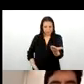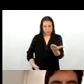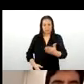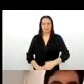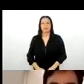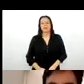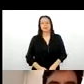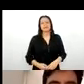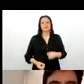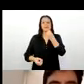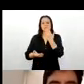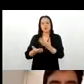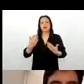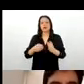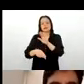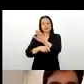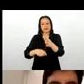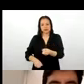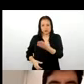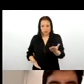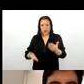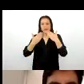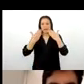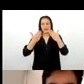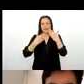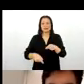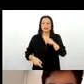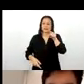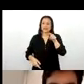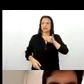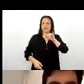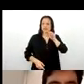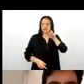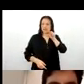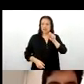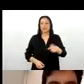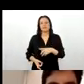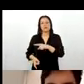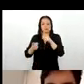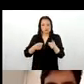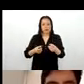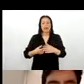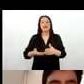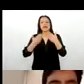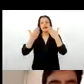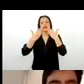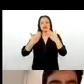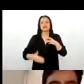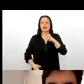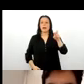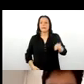¿Qué tal? Muy buenas tardes con todos. Gracias Ingrid por el pase y agradecer a PROMPERU por la